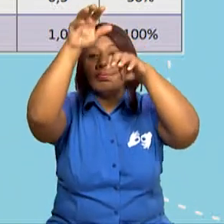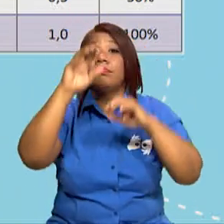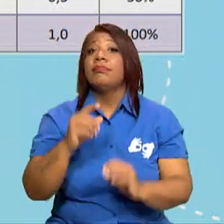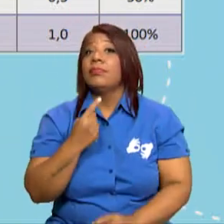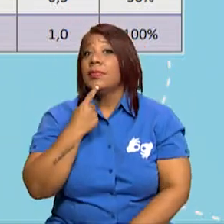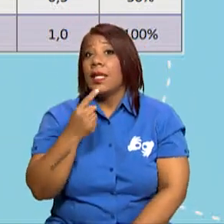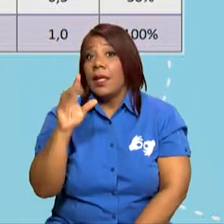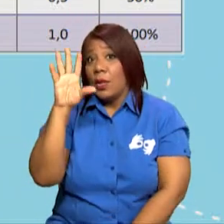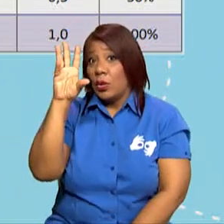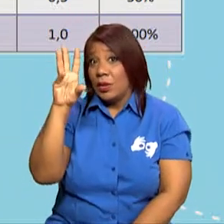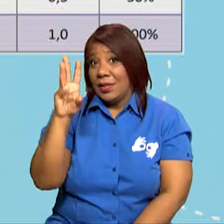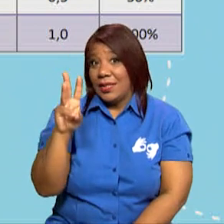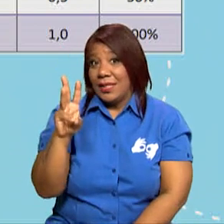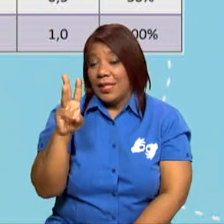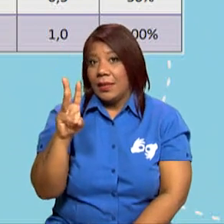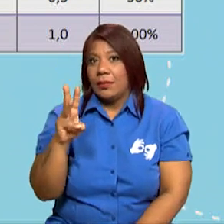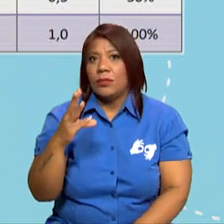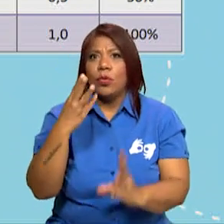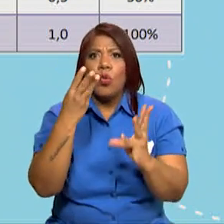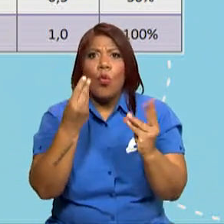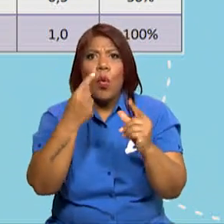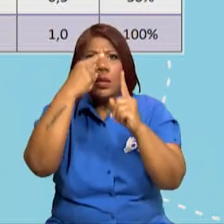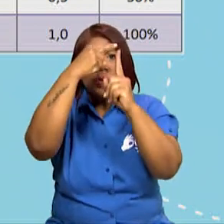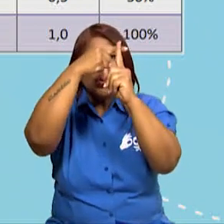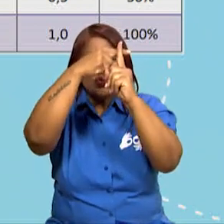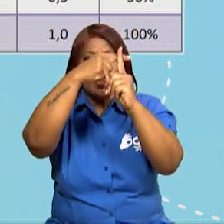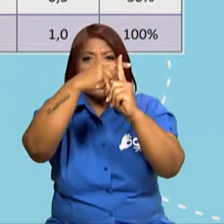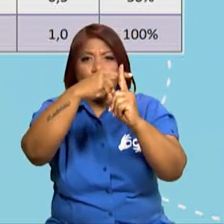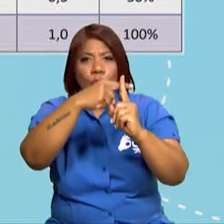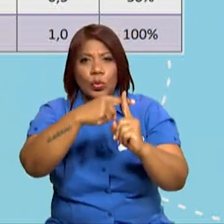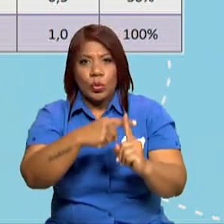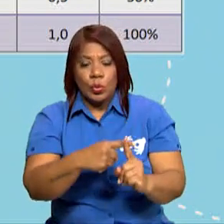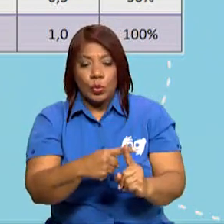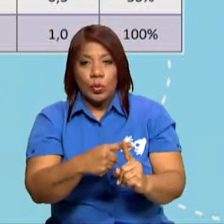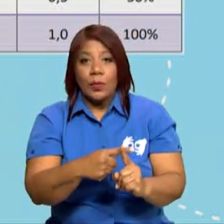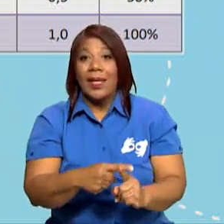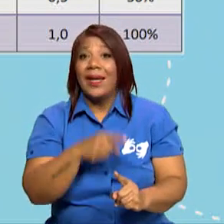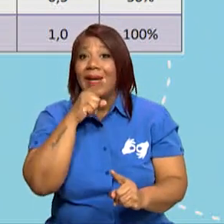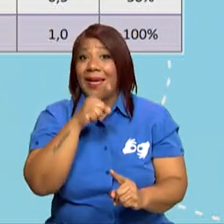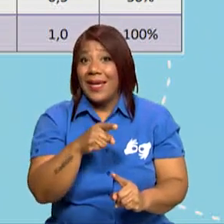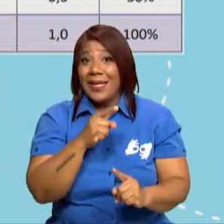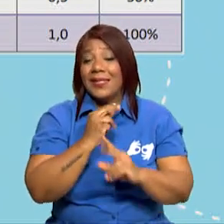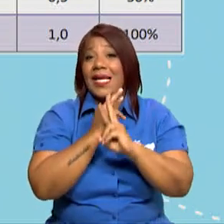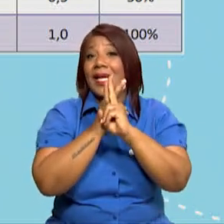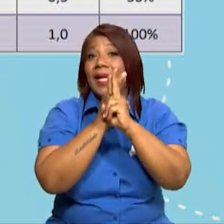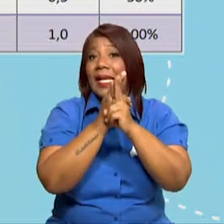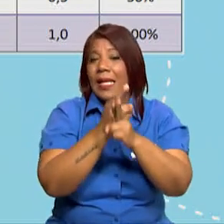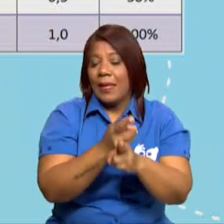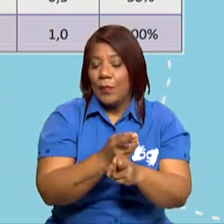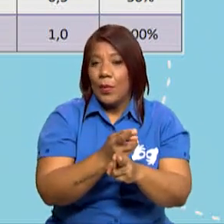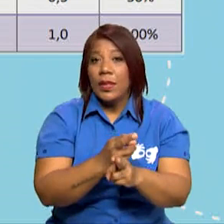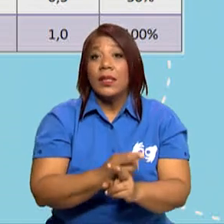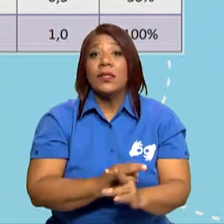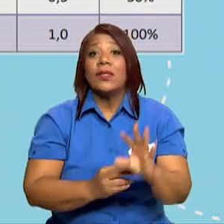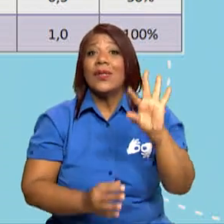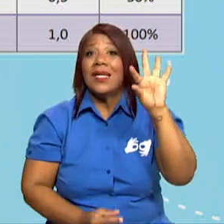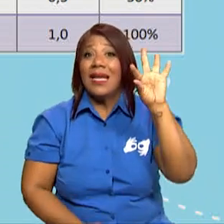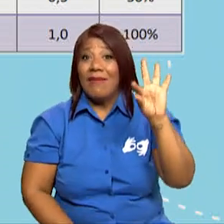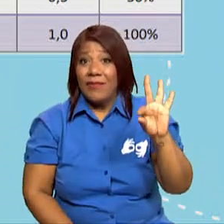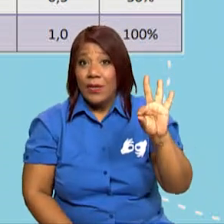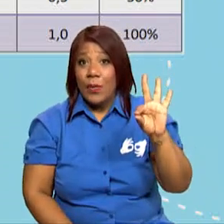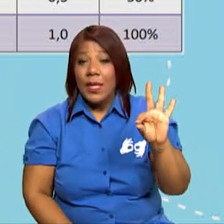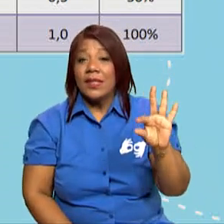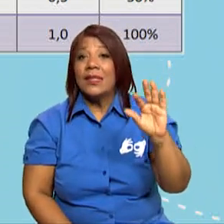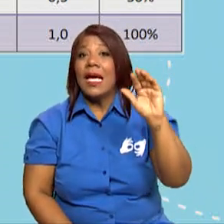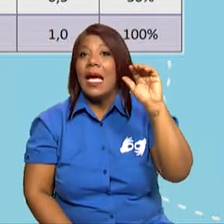Entonces, en total, vamos a sumar todas esas frecuencias absolutas para tener el total de la frecuencia absoluta, que es 20